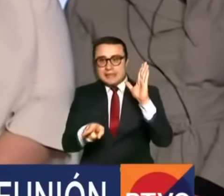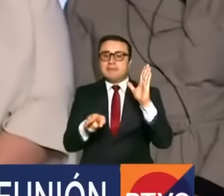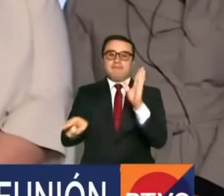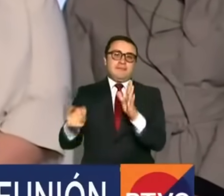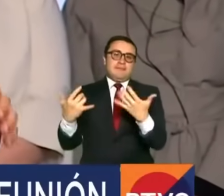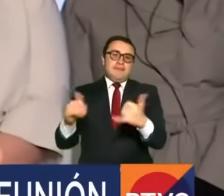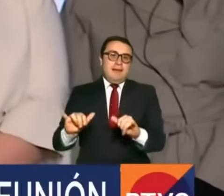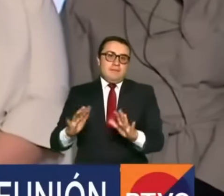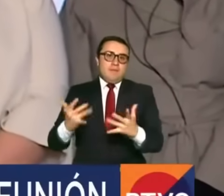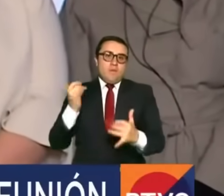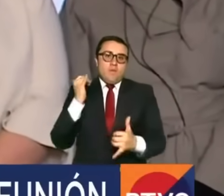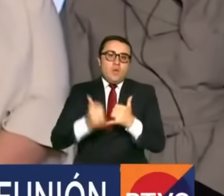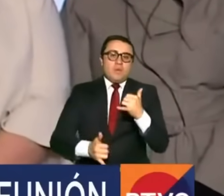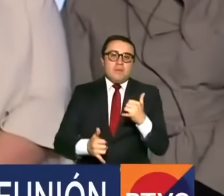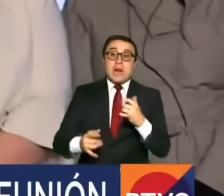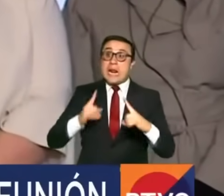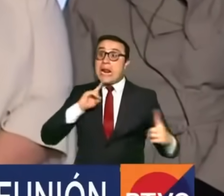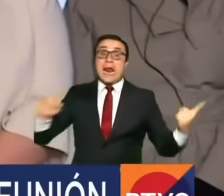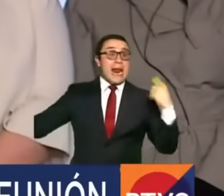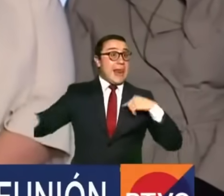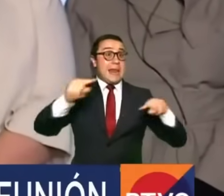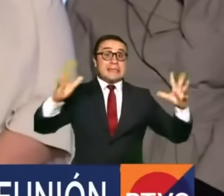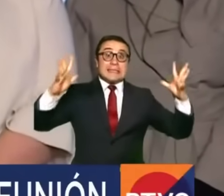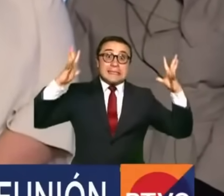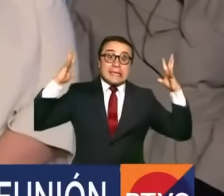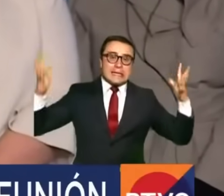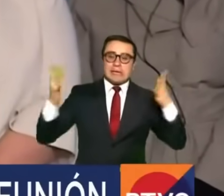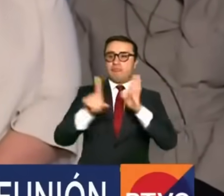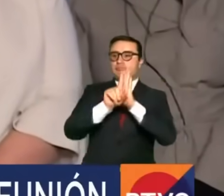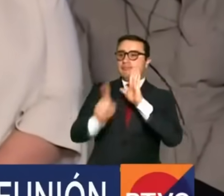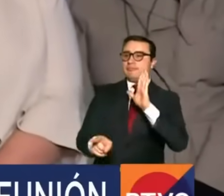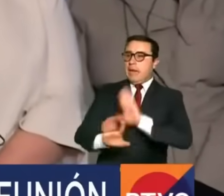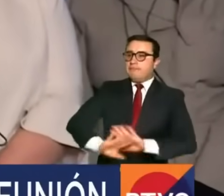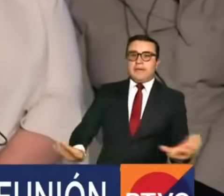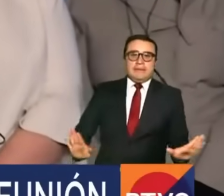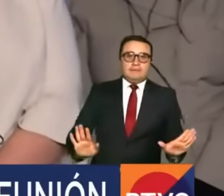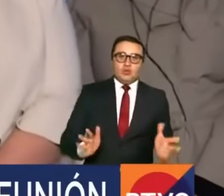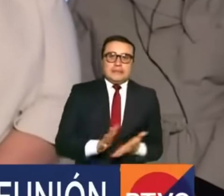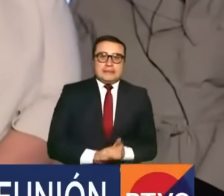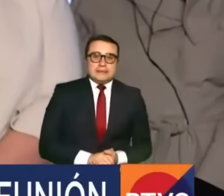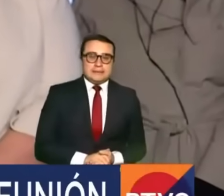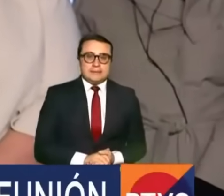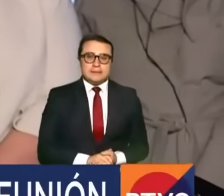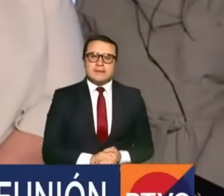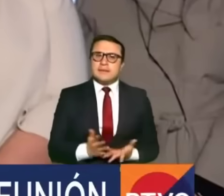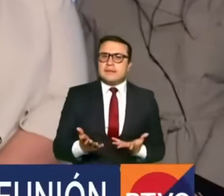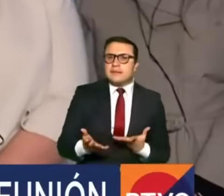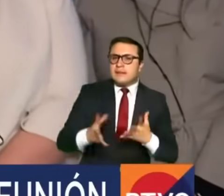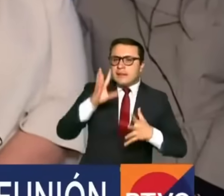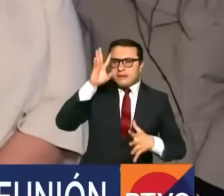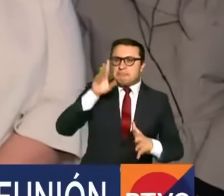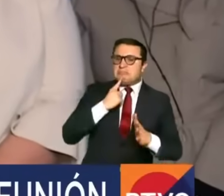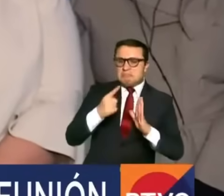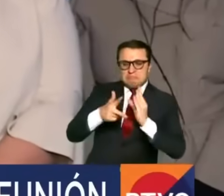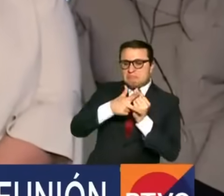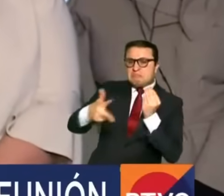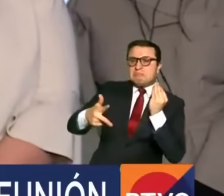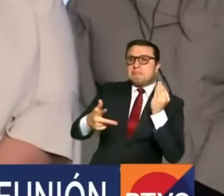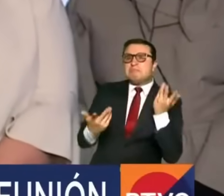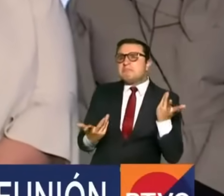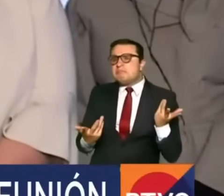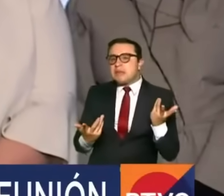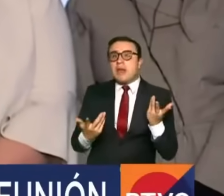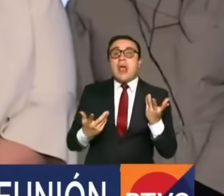cierra la gran discusión que hubo alrededor de este proceso, que los paramilitares dicen se